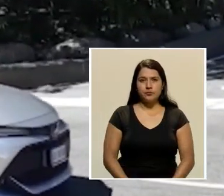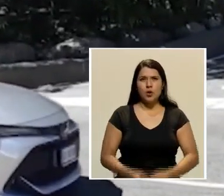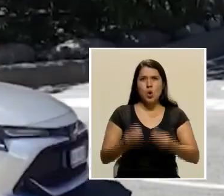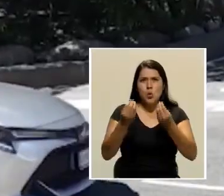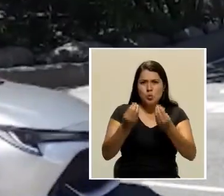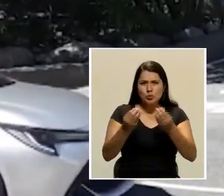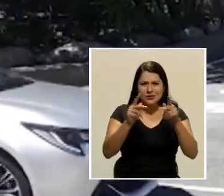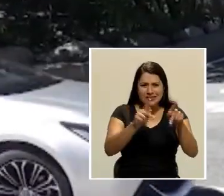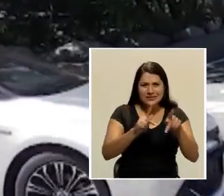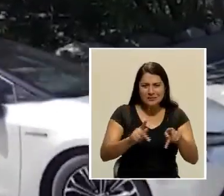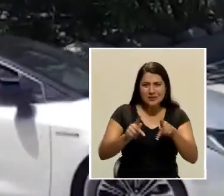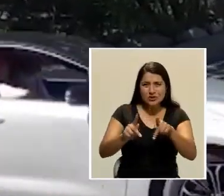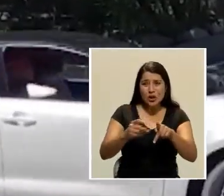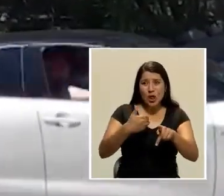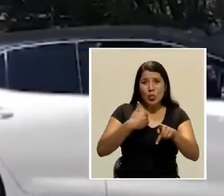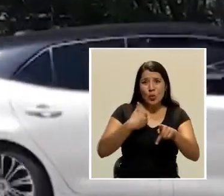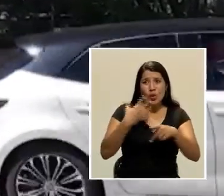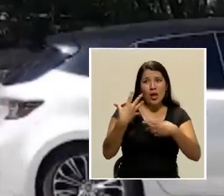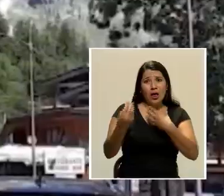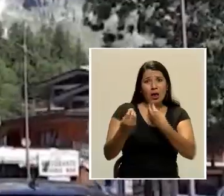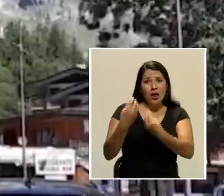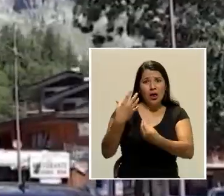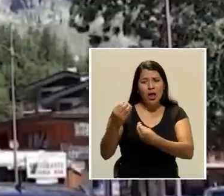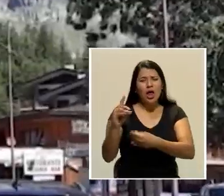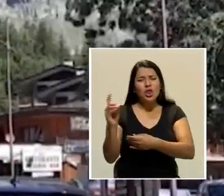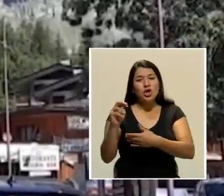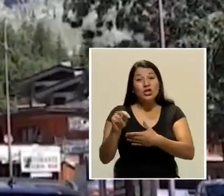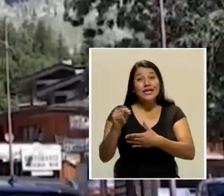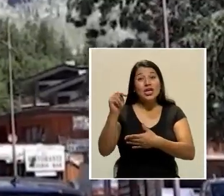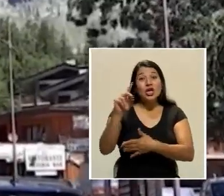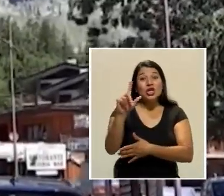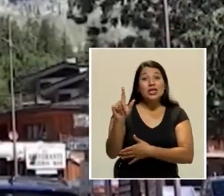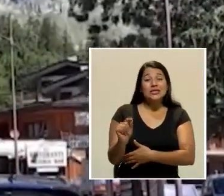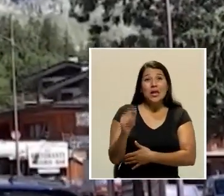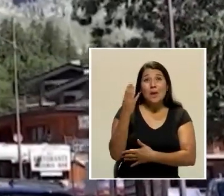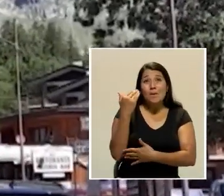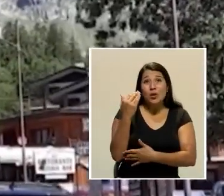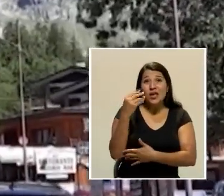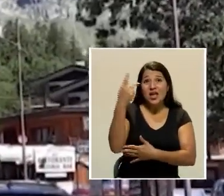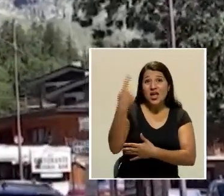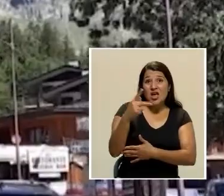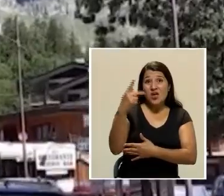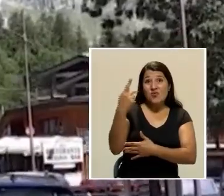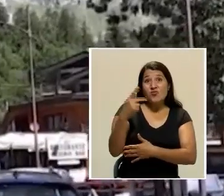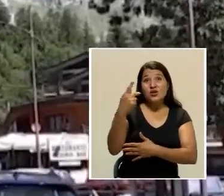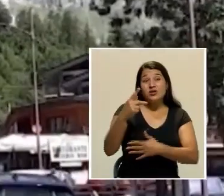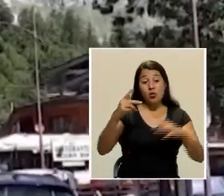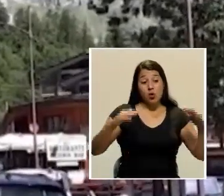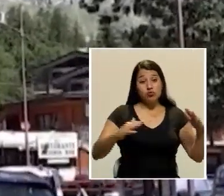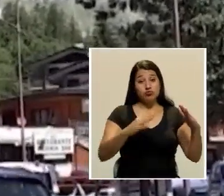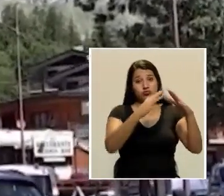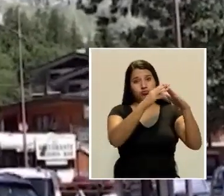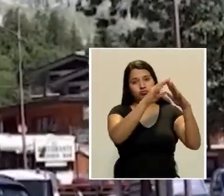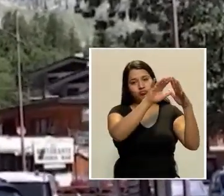está en riesgo de desprenderse por el calor y obligó a evacuar a decenas de personas.